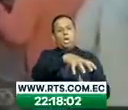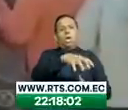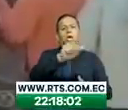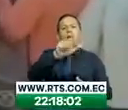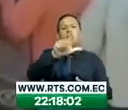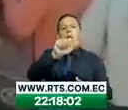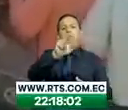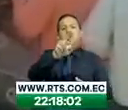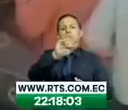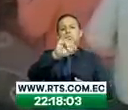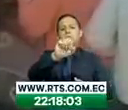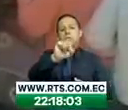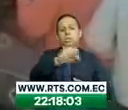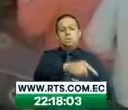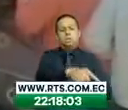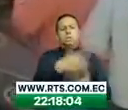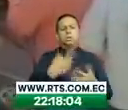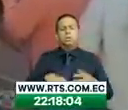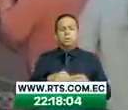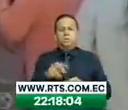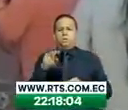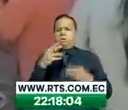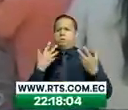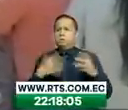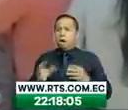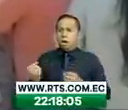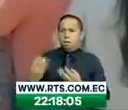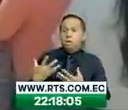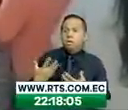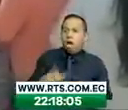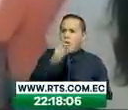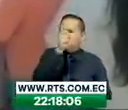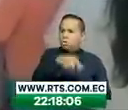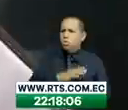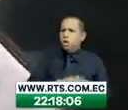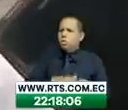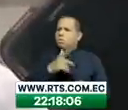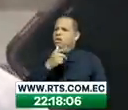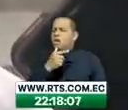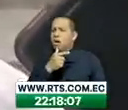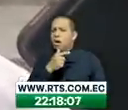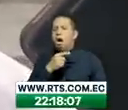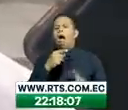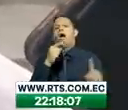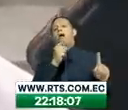presume existe ya un sospechoso del cuento hecho de sangre